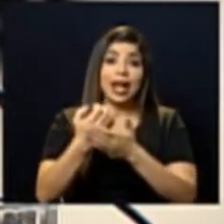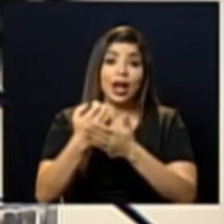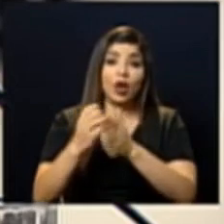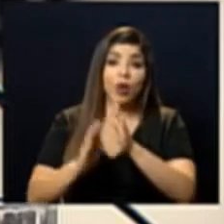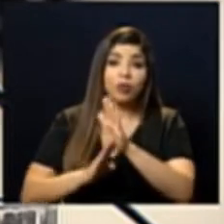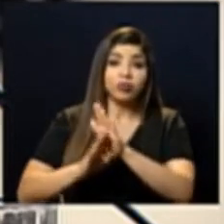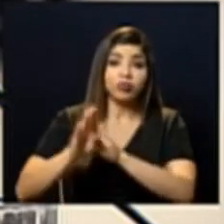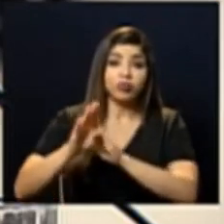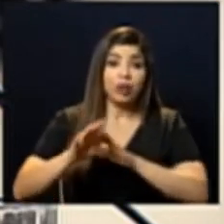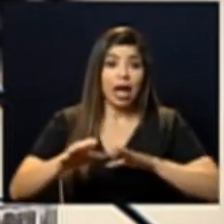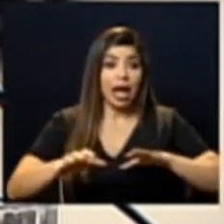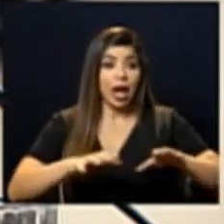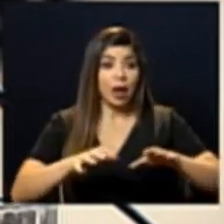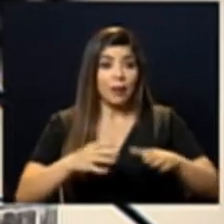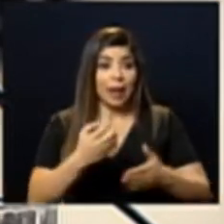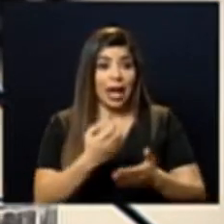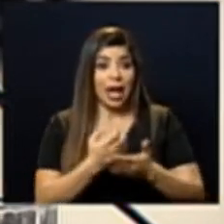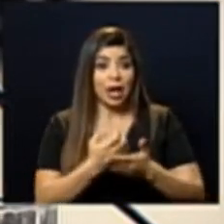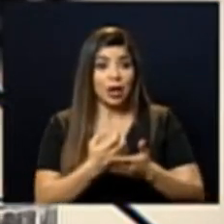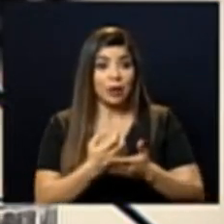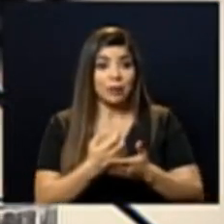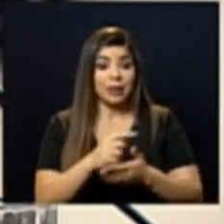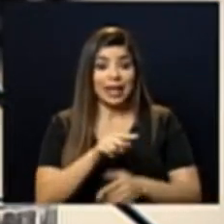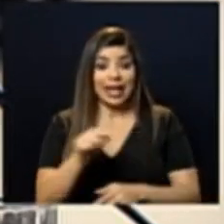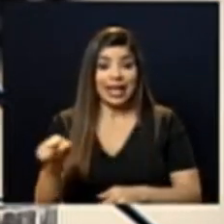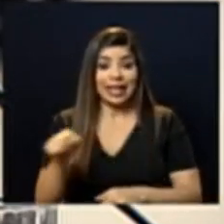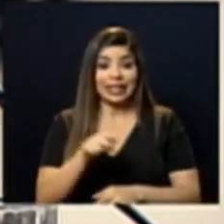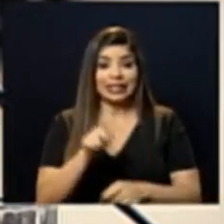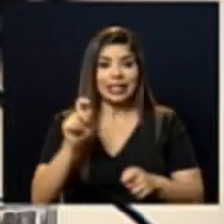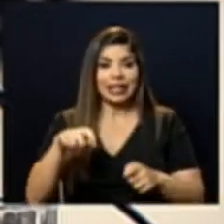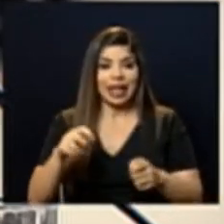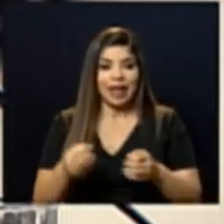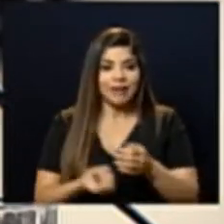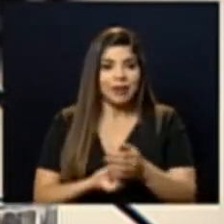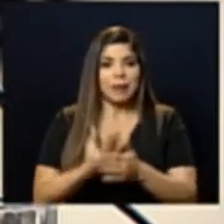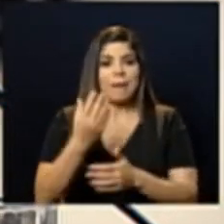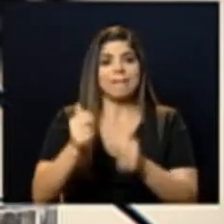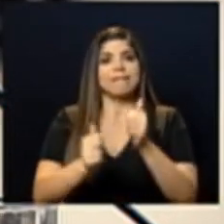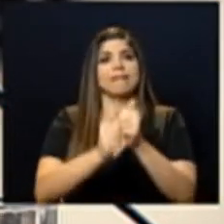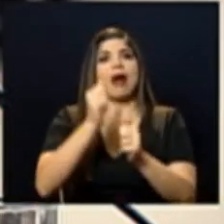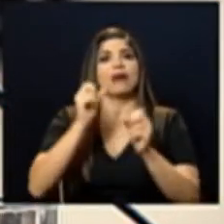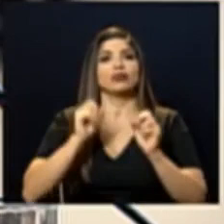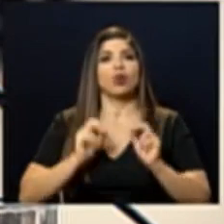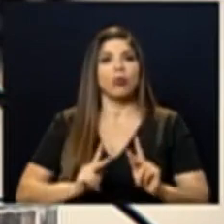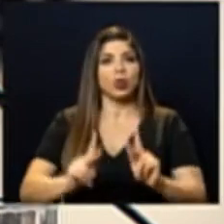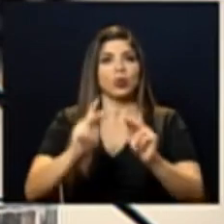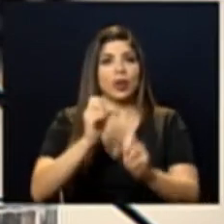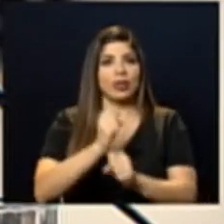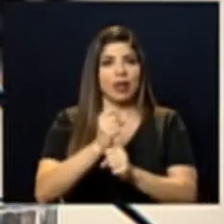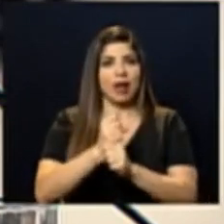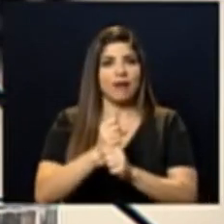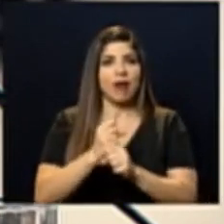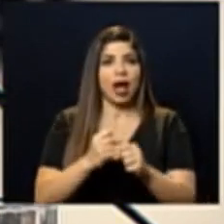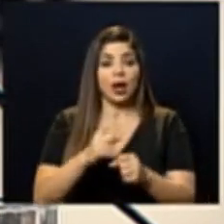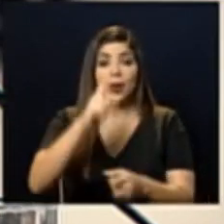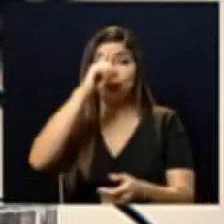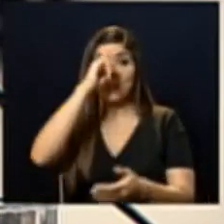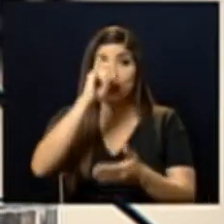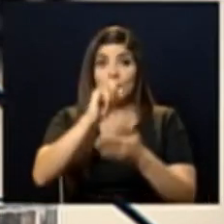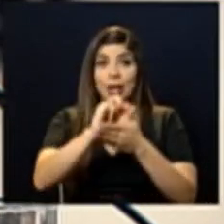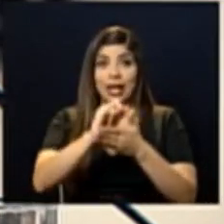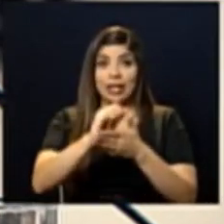y reactivación es que se traduzca en más oportunidades de empleo. Por ello,